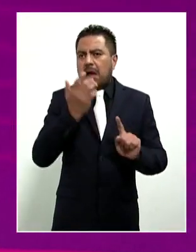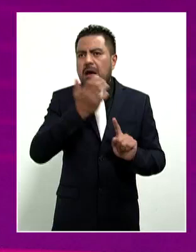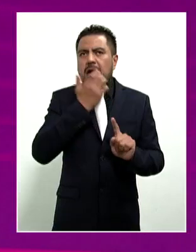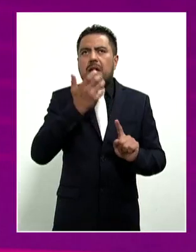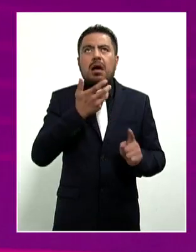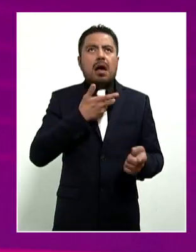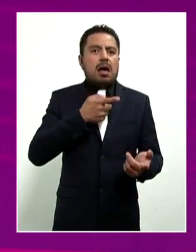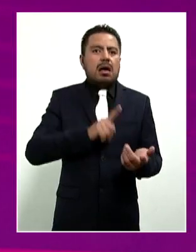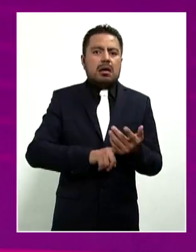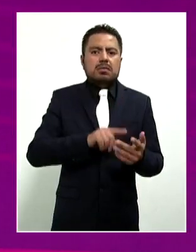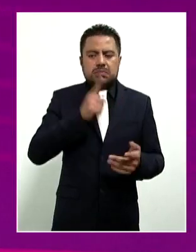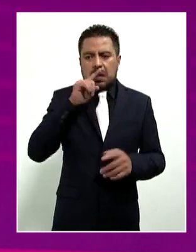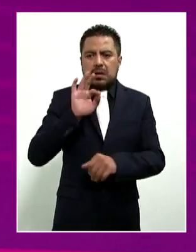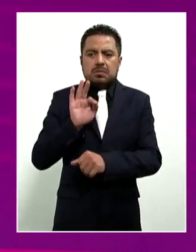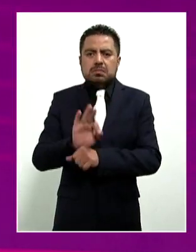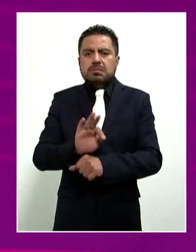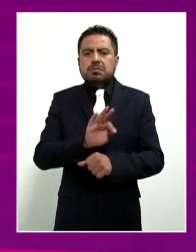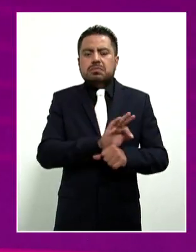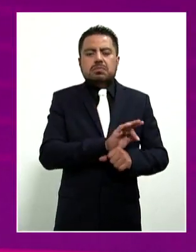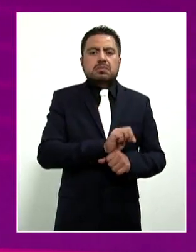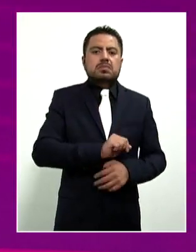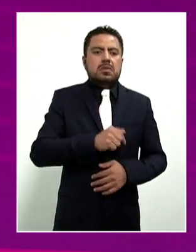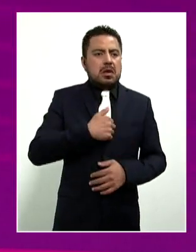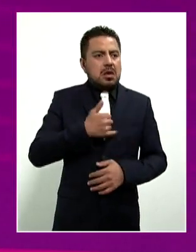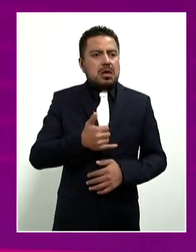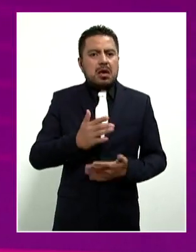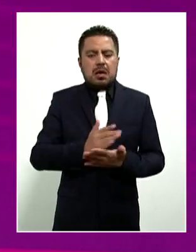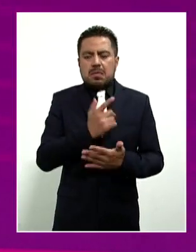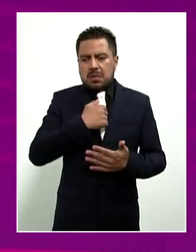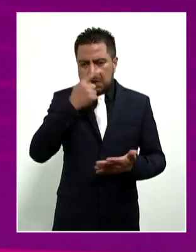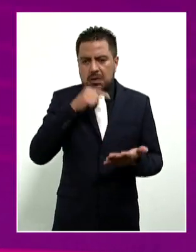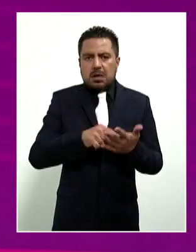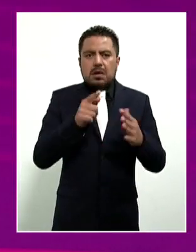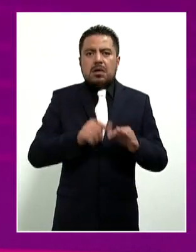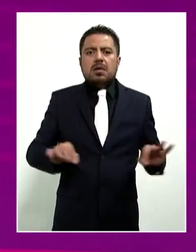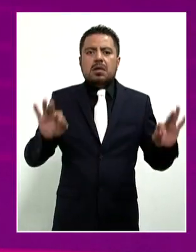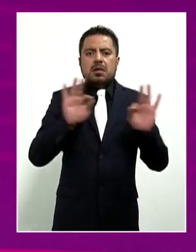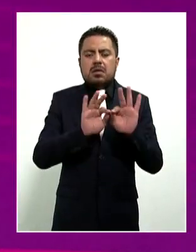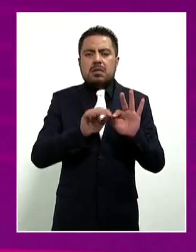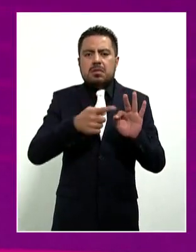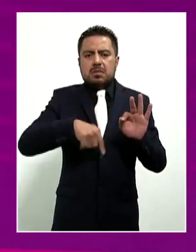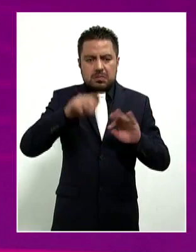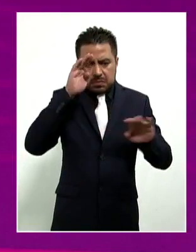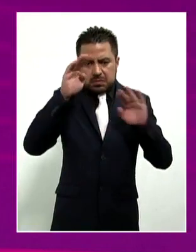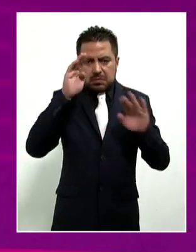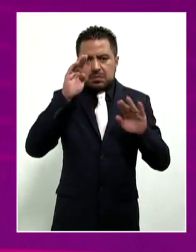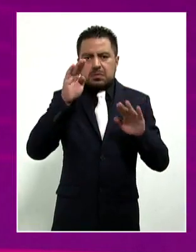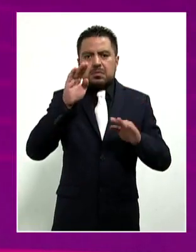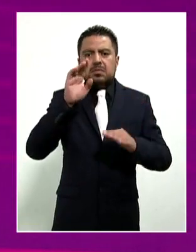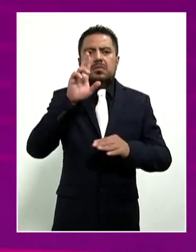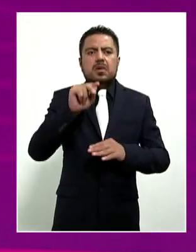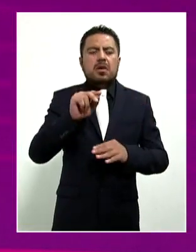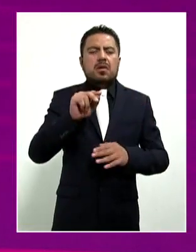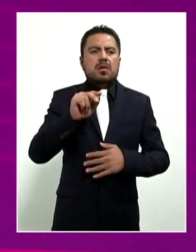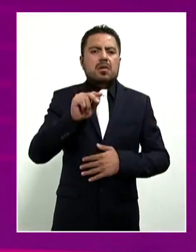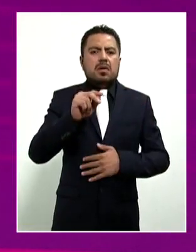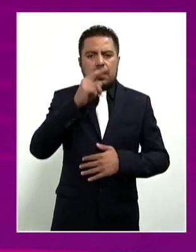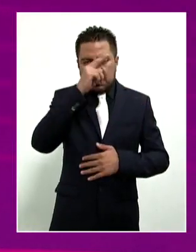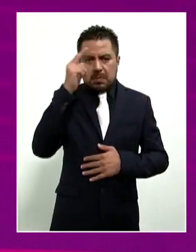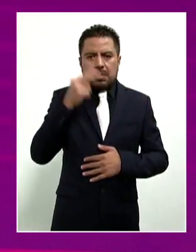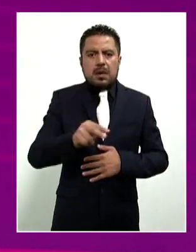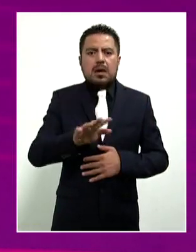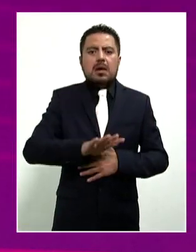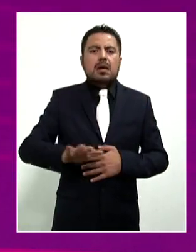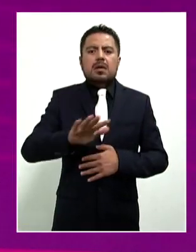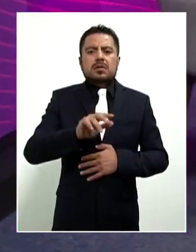que hemos tenido de asilo. Y yo creo que es importante considerar que no, vamos, en